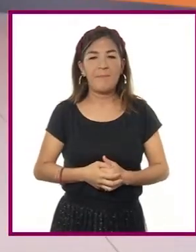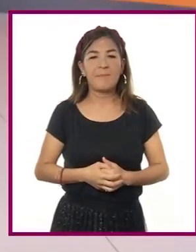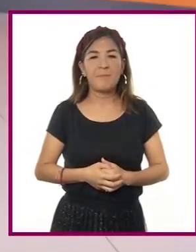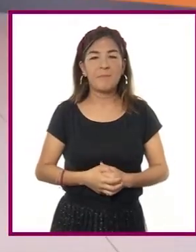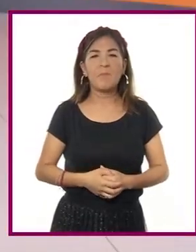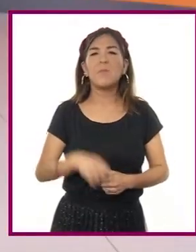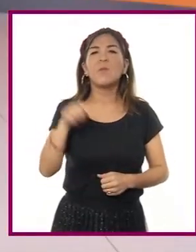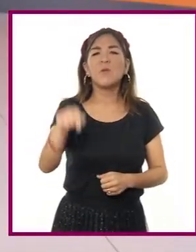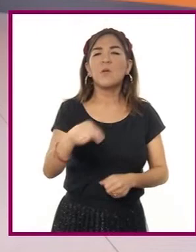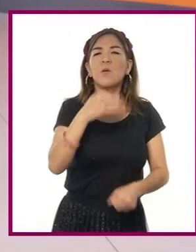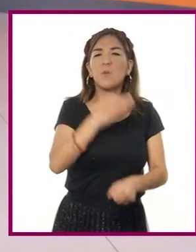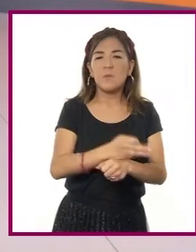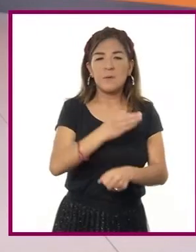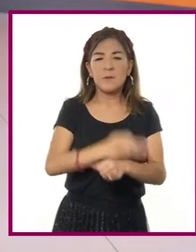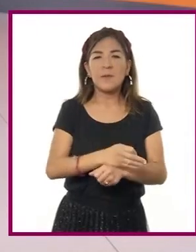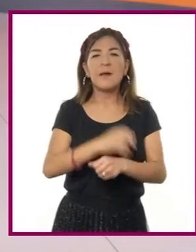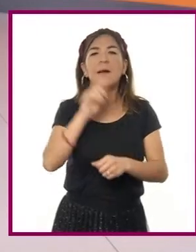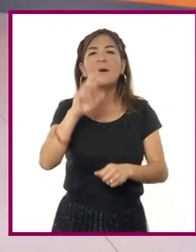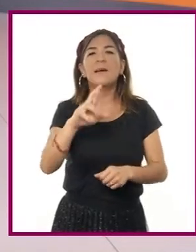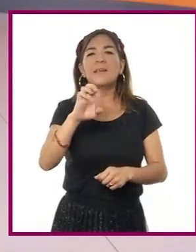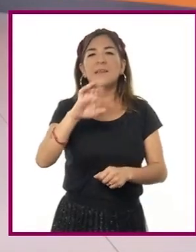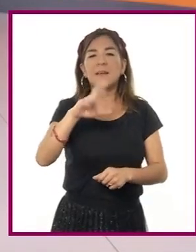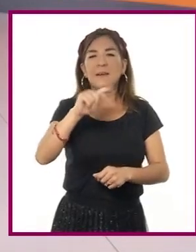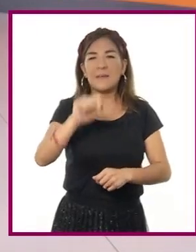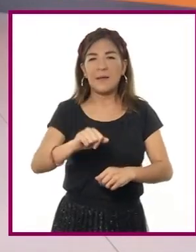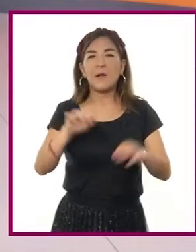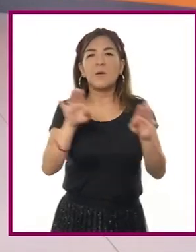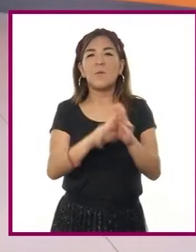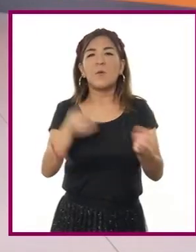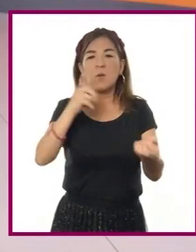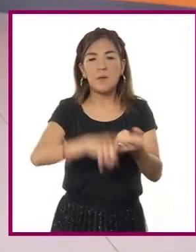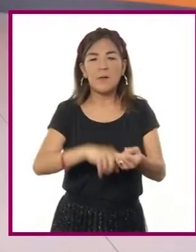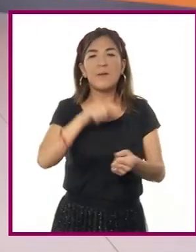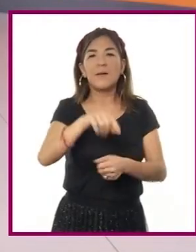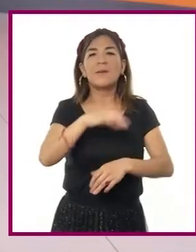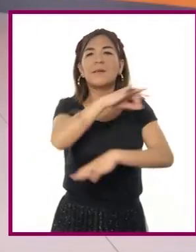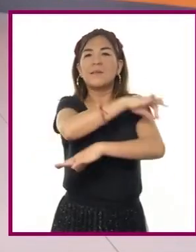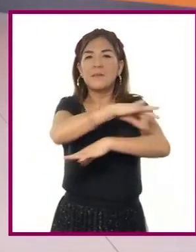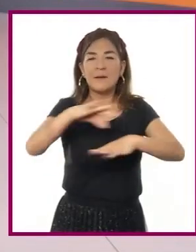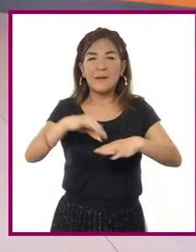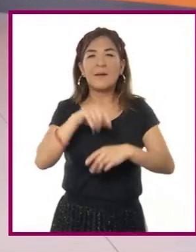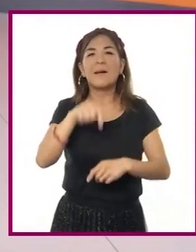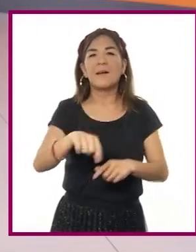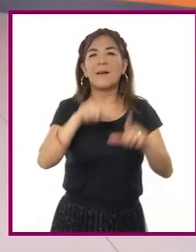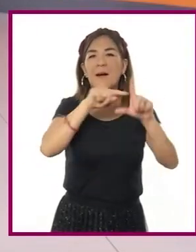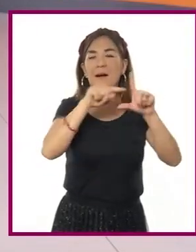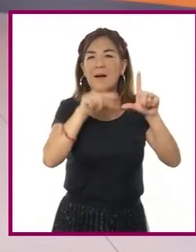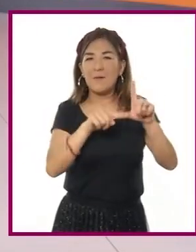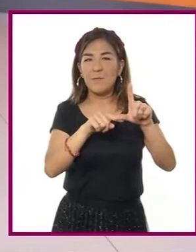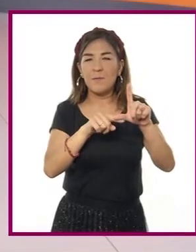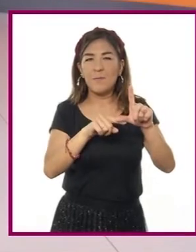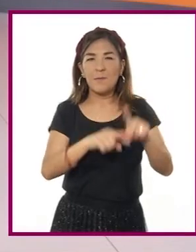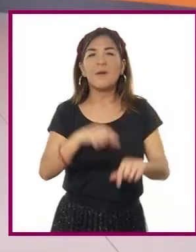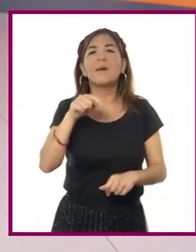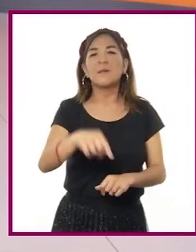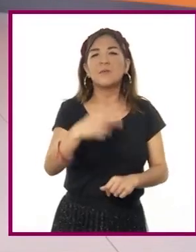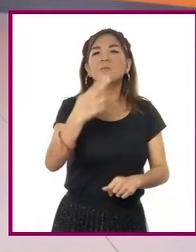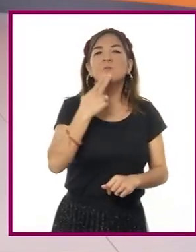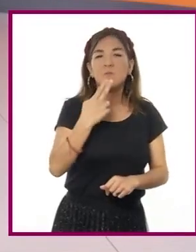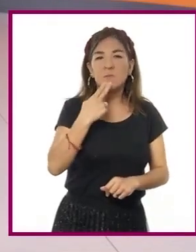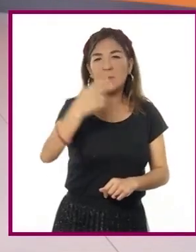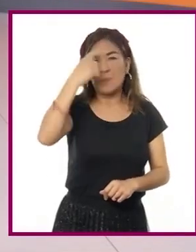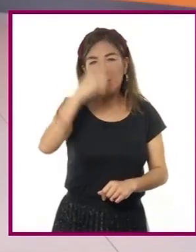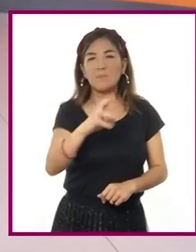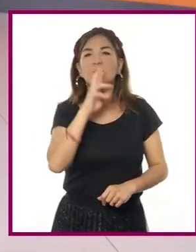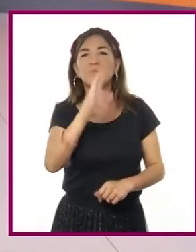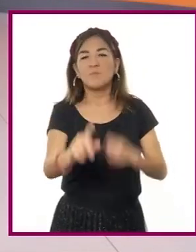las propiedades de las rectas, como la mediatriz de un segmento y la bisectriz de un ángulo, son herramientas útiles en la solución